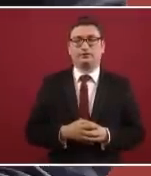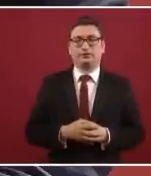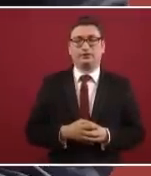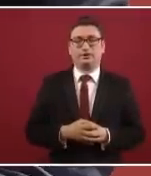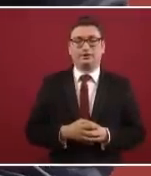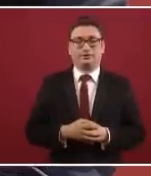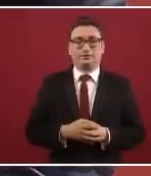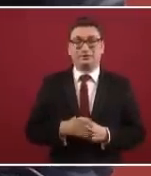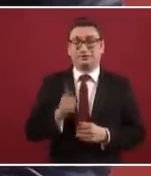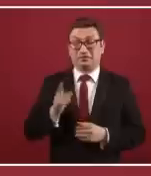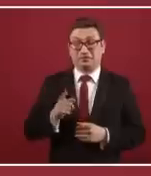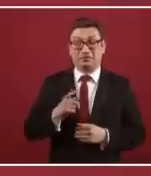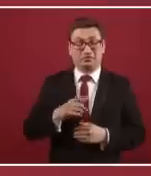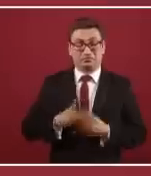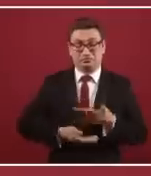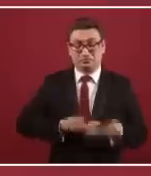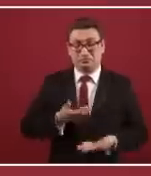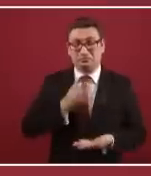el mejor servicio,